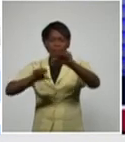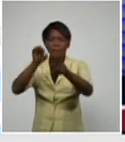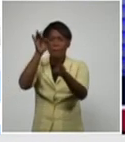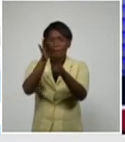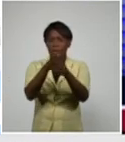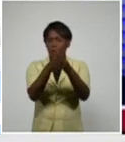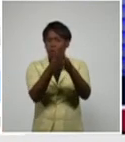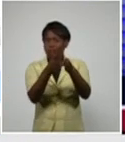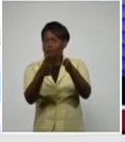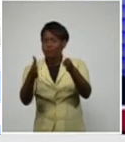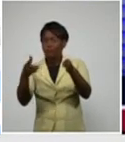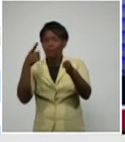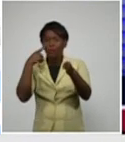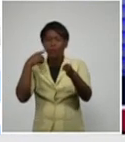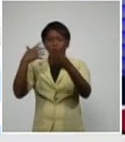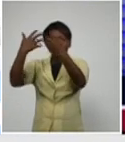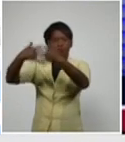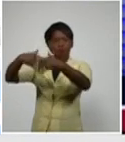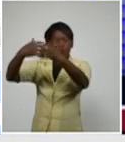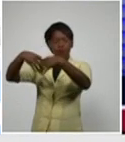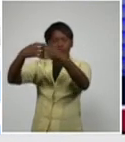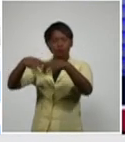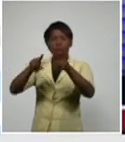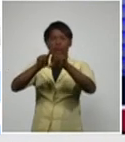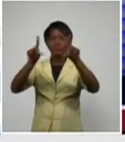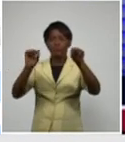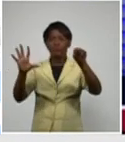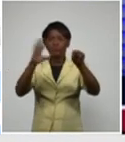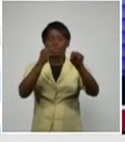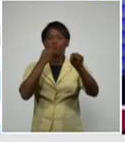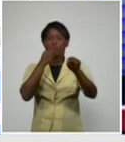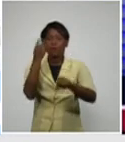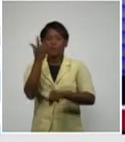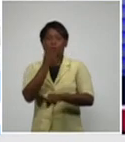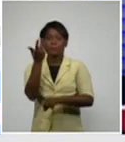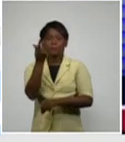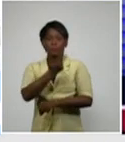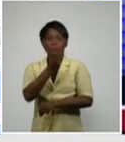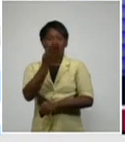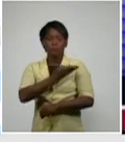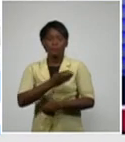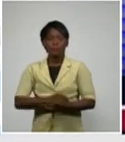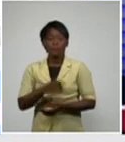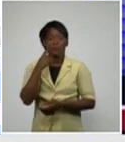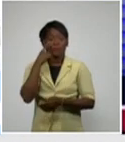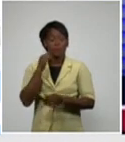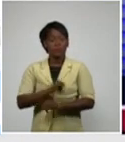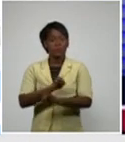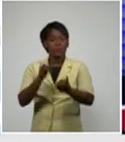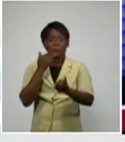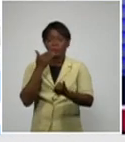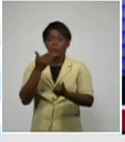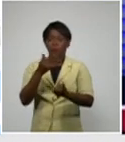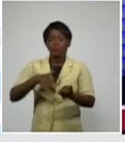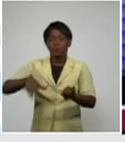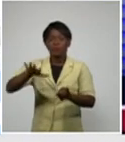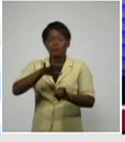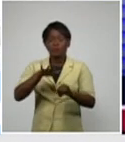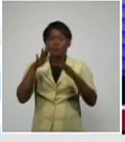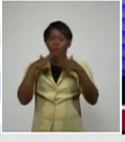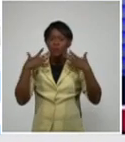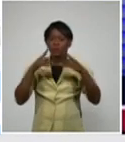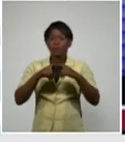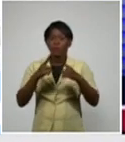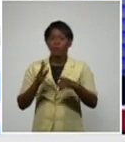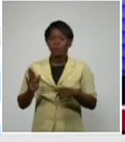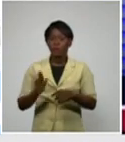escalado productivo, o sea, la producción a gran escala de estos candidatos vacunales. Sin dudas, muy buenas noticias, esperanzadoras para nuestro país, que ya